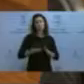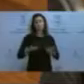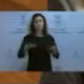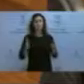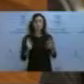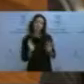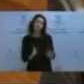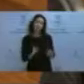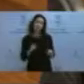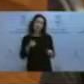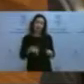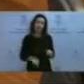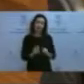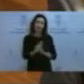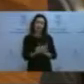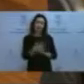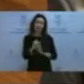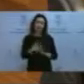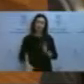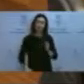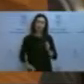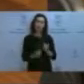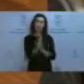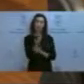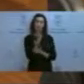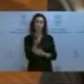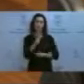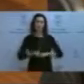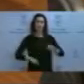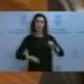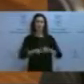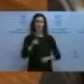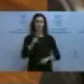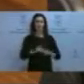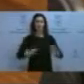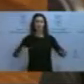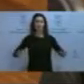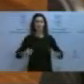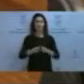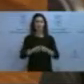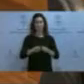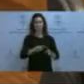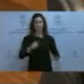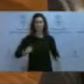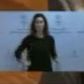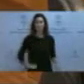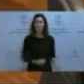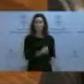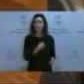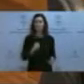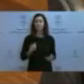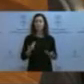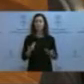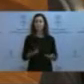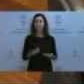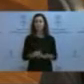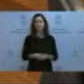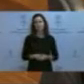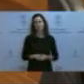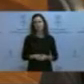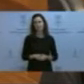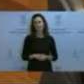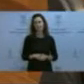ya también se ha dicho aquí esta mañana, a pregunta del Grupo Parlamentario Podemos Asturias, no